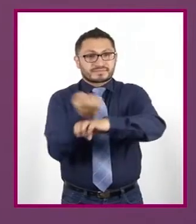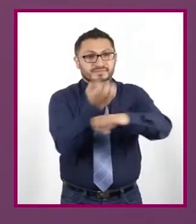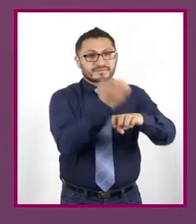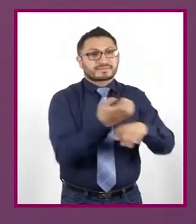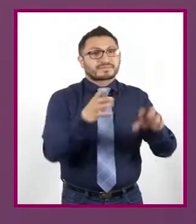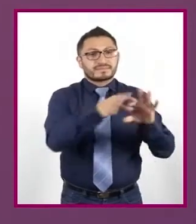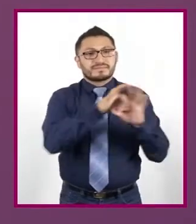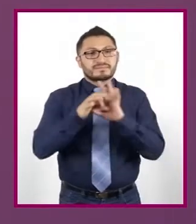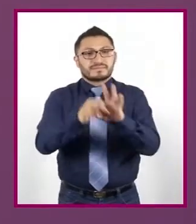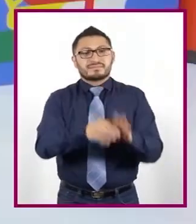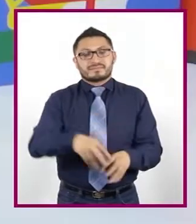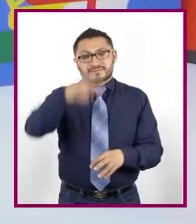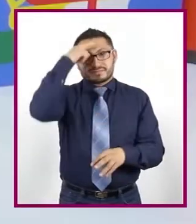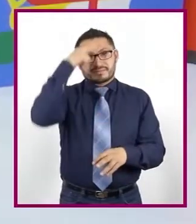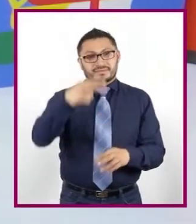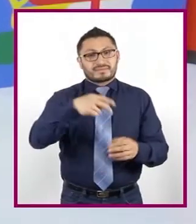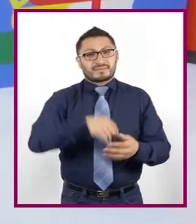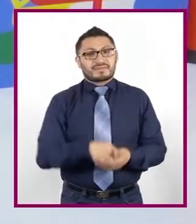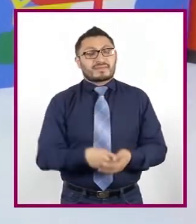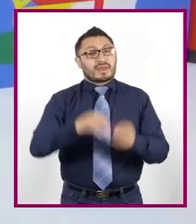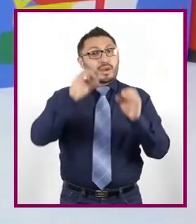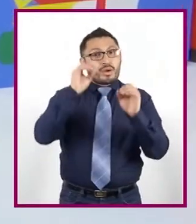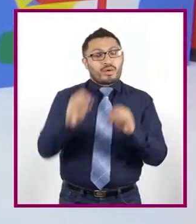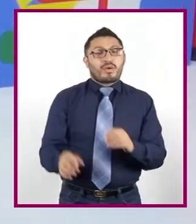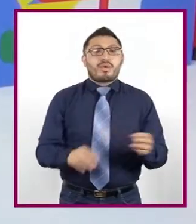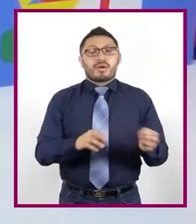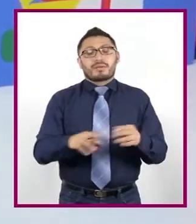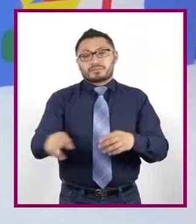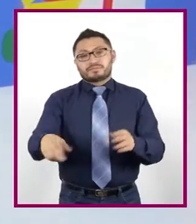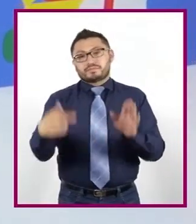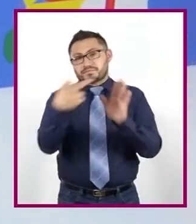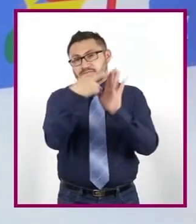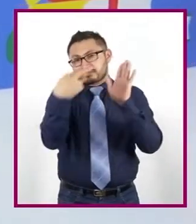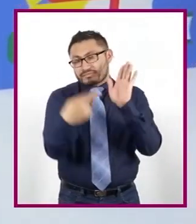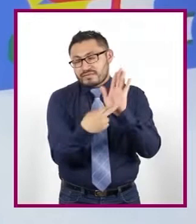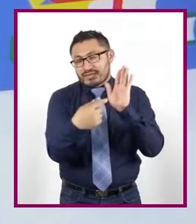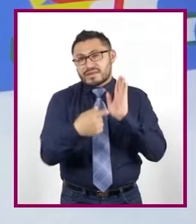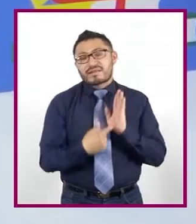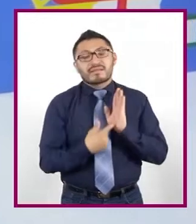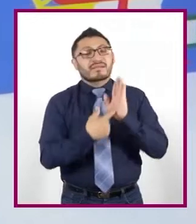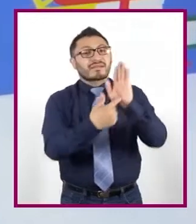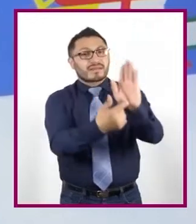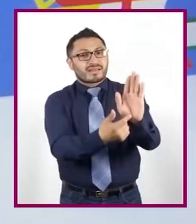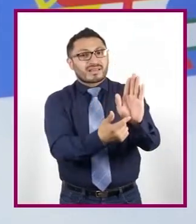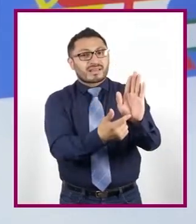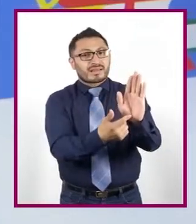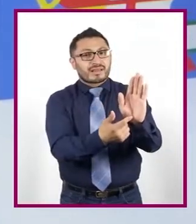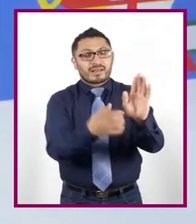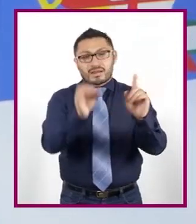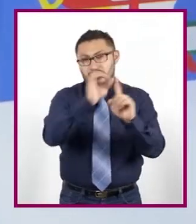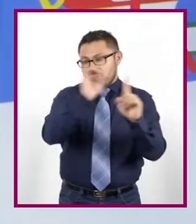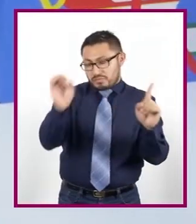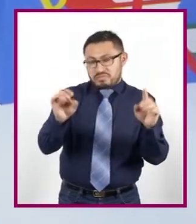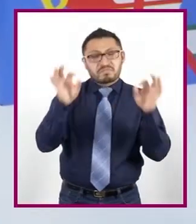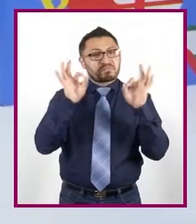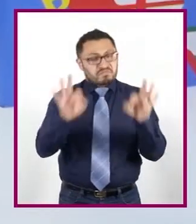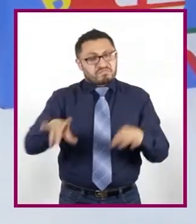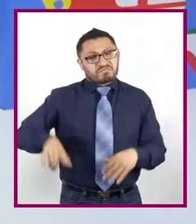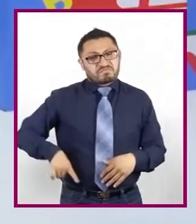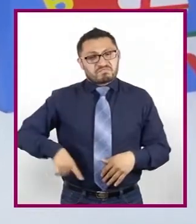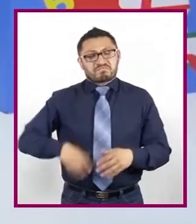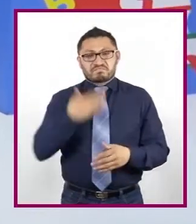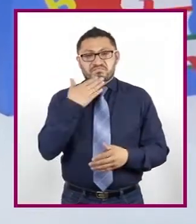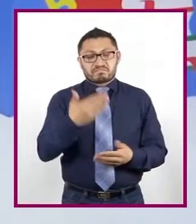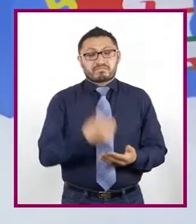Estados Unidos Mexicanos o en las reglas o disposiciones emitidas por organismos oficiales.